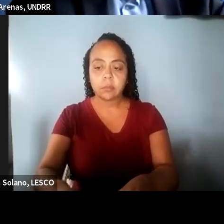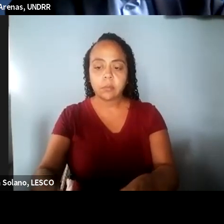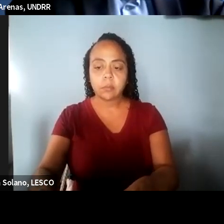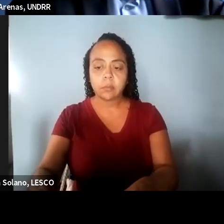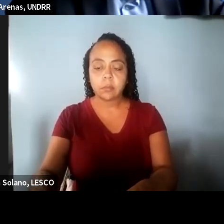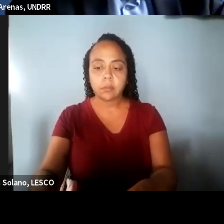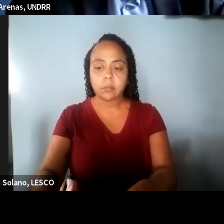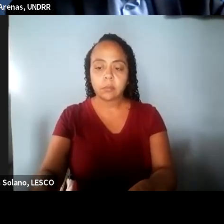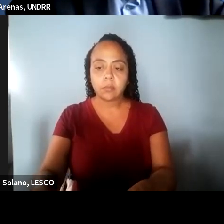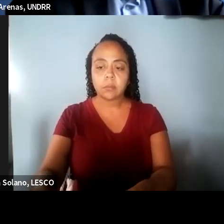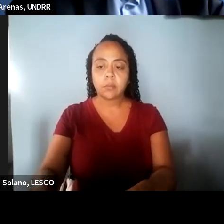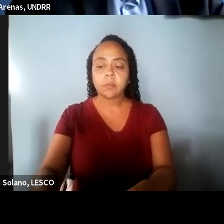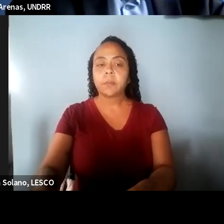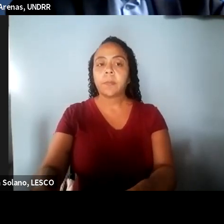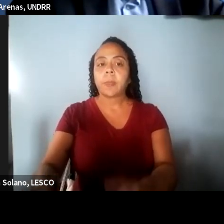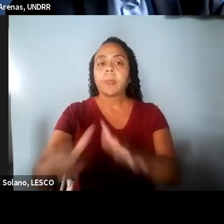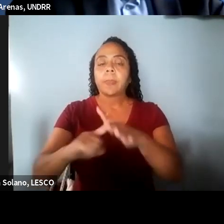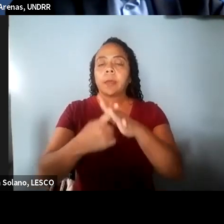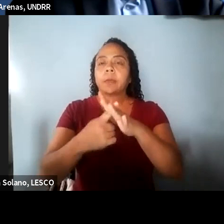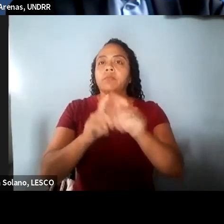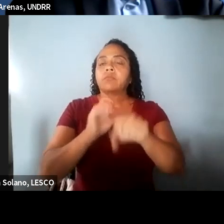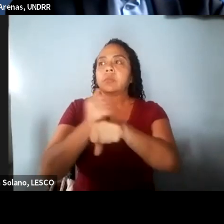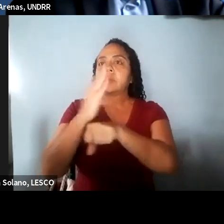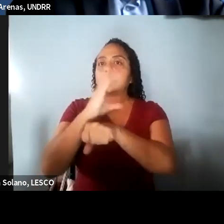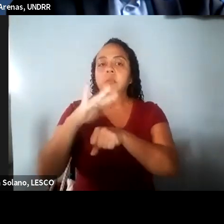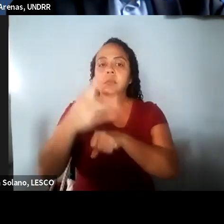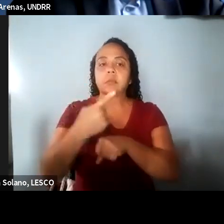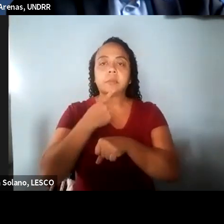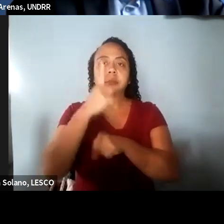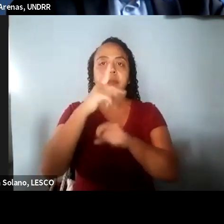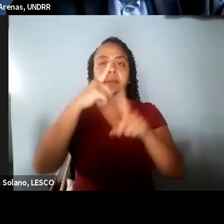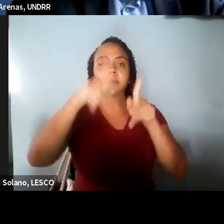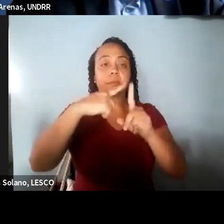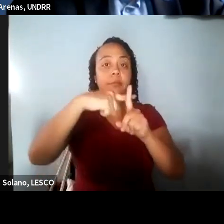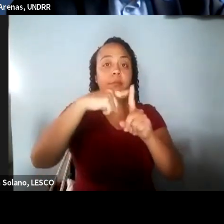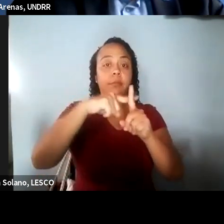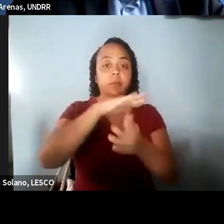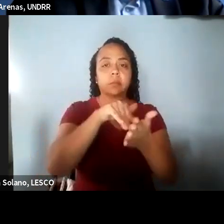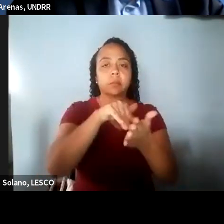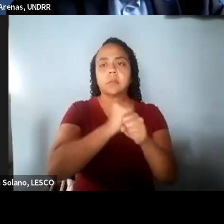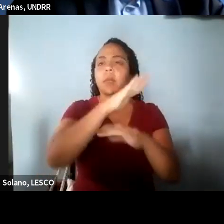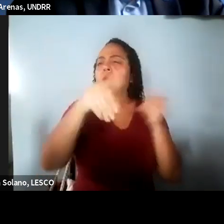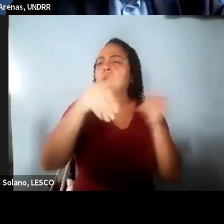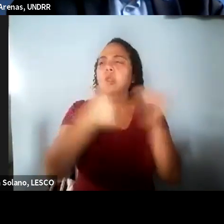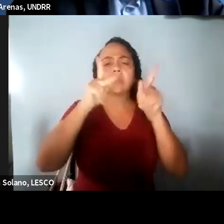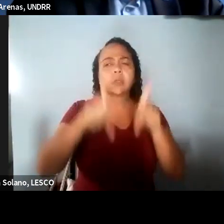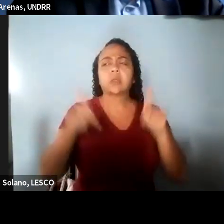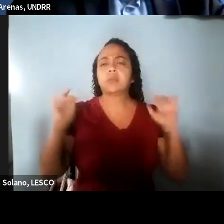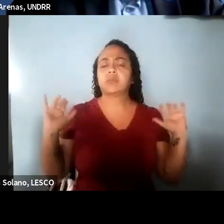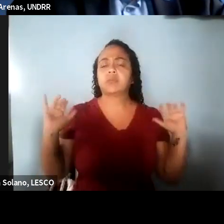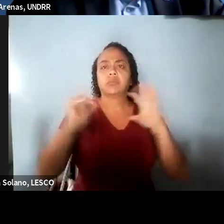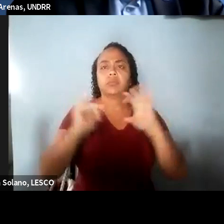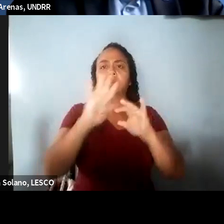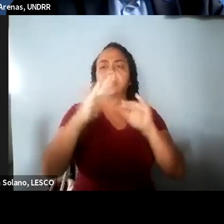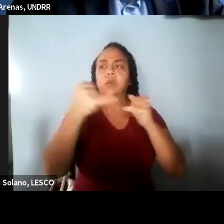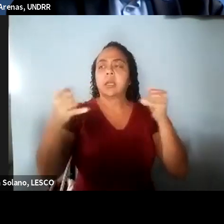recuerdo que lo que decíamos era una persona positiva en un centro de trabajo todas las personas que forman parte de su línea